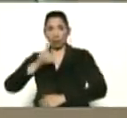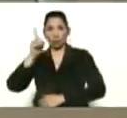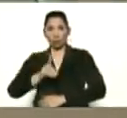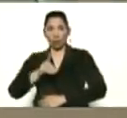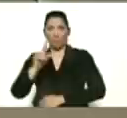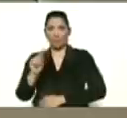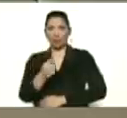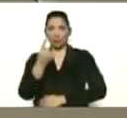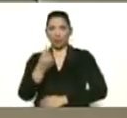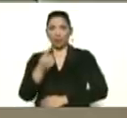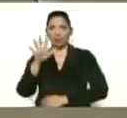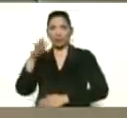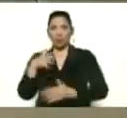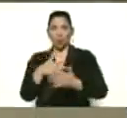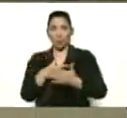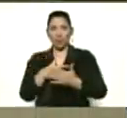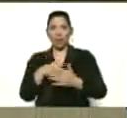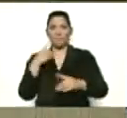5.000 por 5,